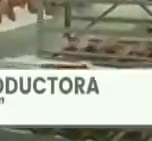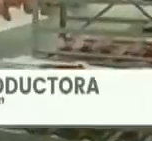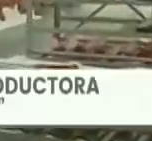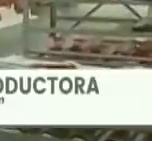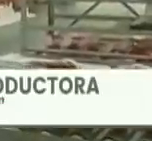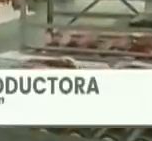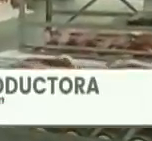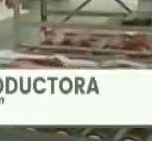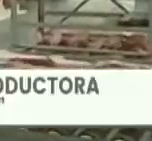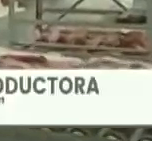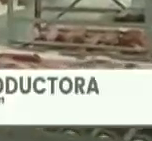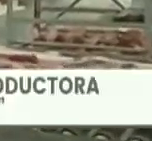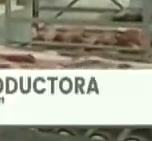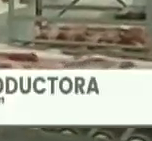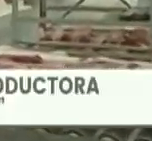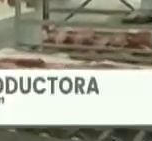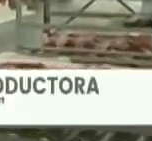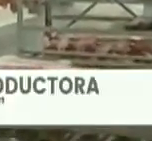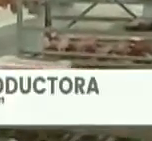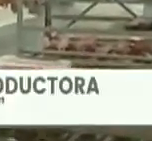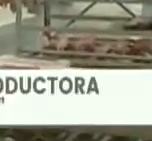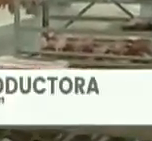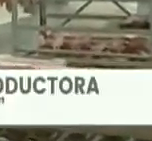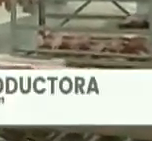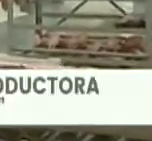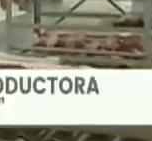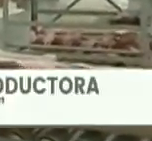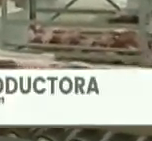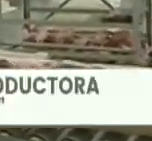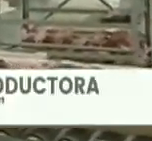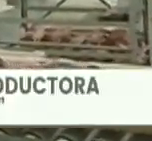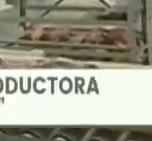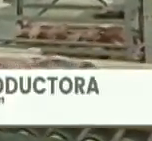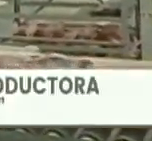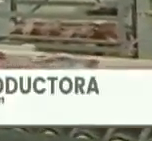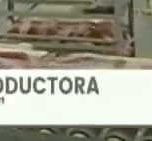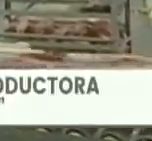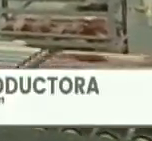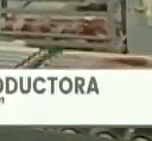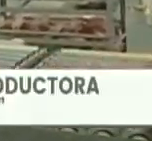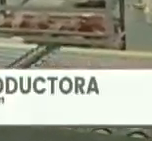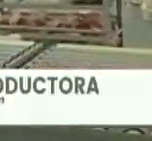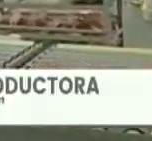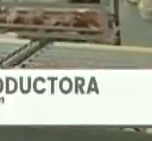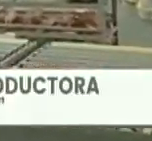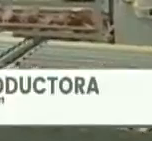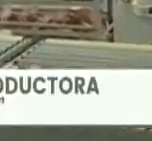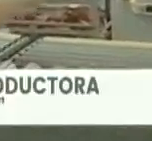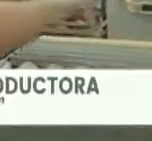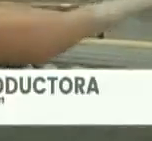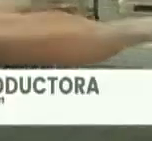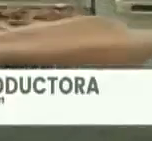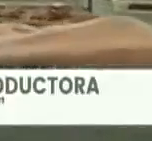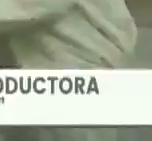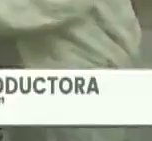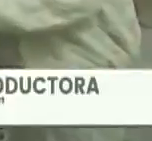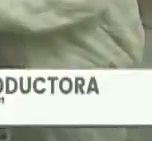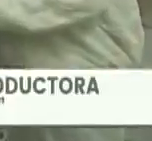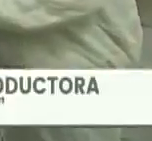perturben la calidad de la carne. Luego se realiza el beneficio de los animales, que sería la